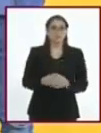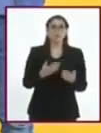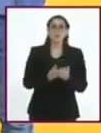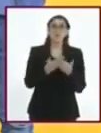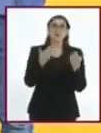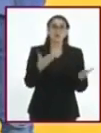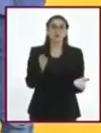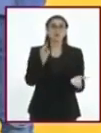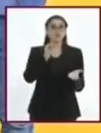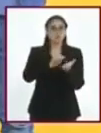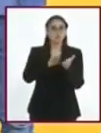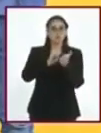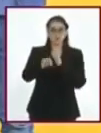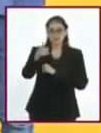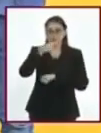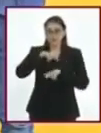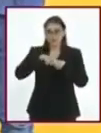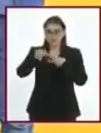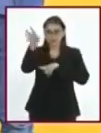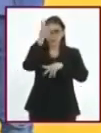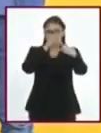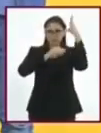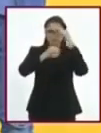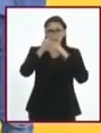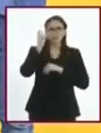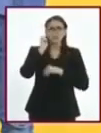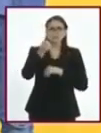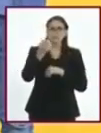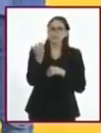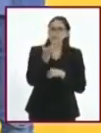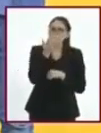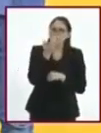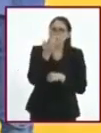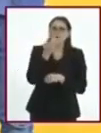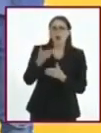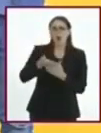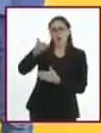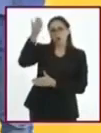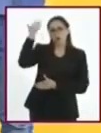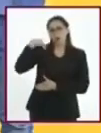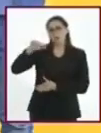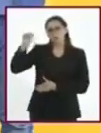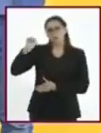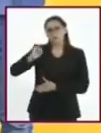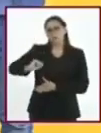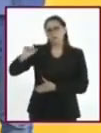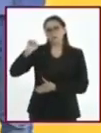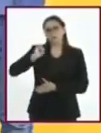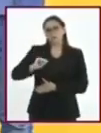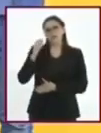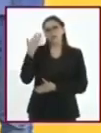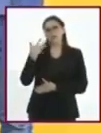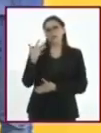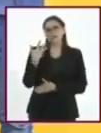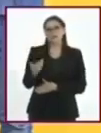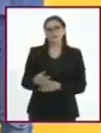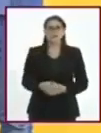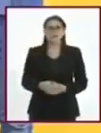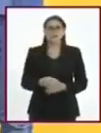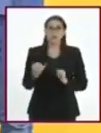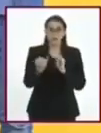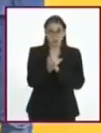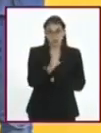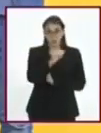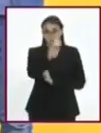costumbres y tradiciones que vienen de la época prehispánica, pero también hay otra gran variedad que proviene de la